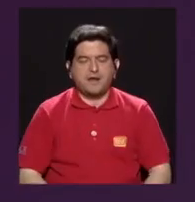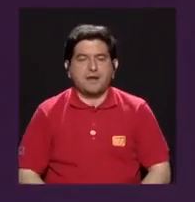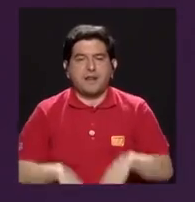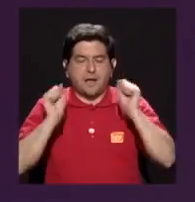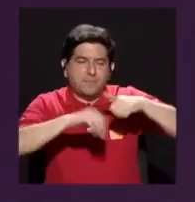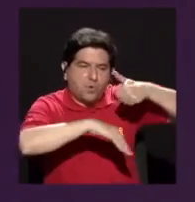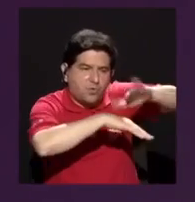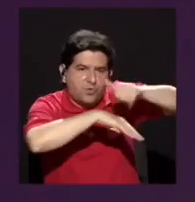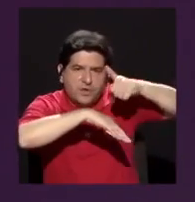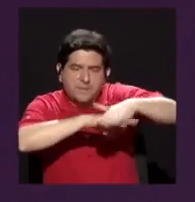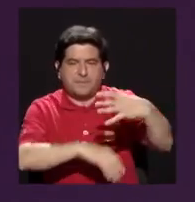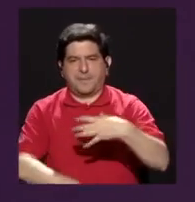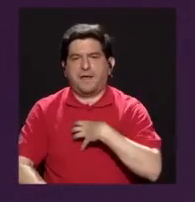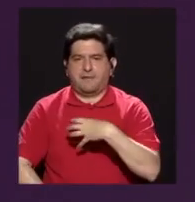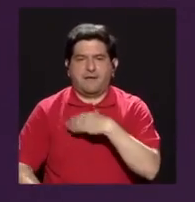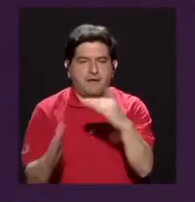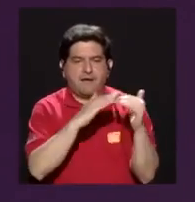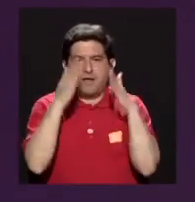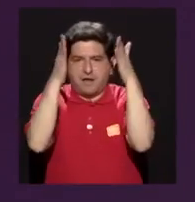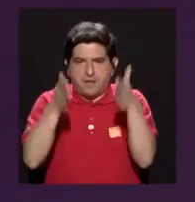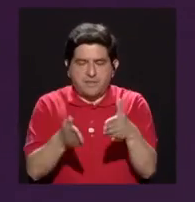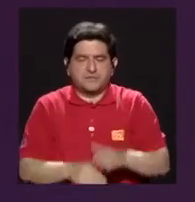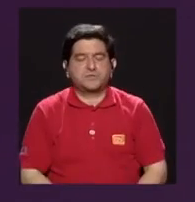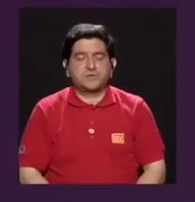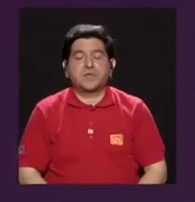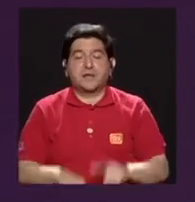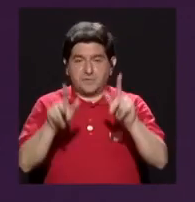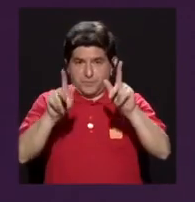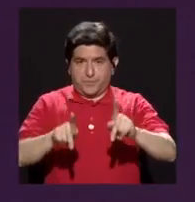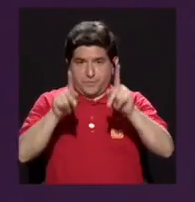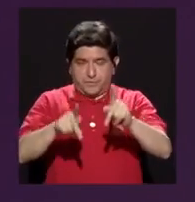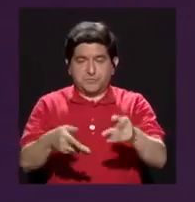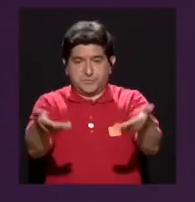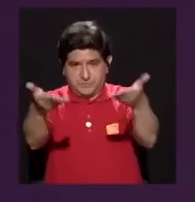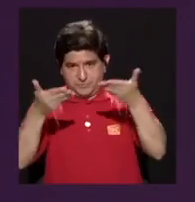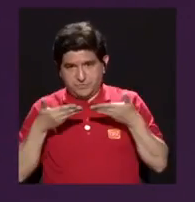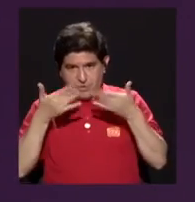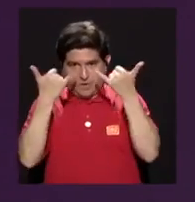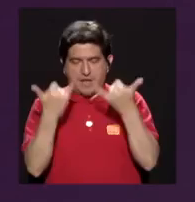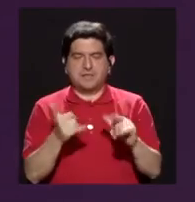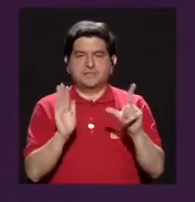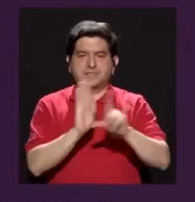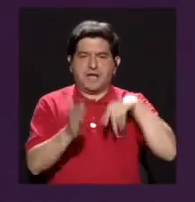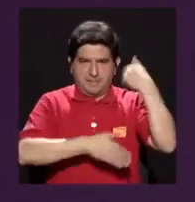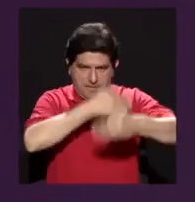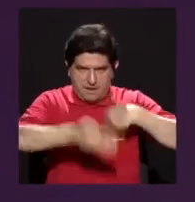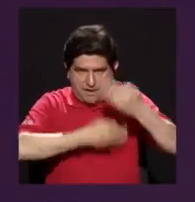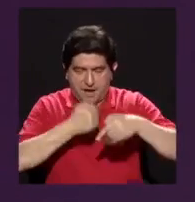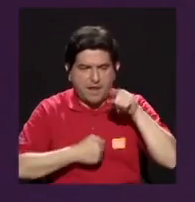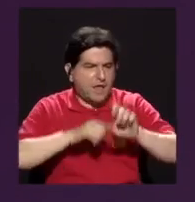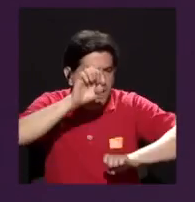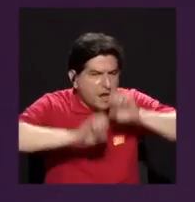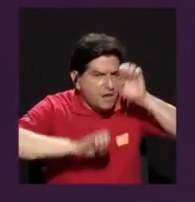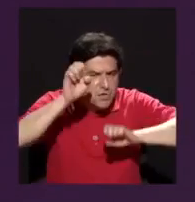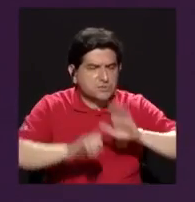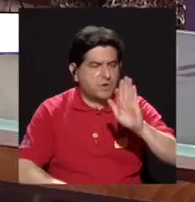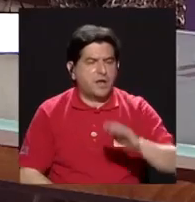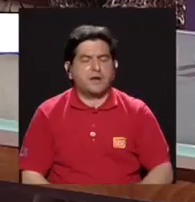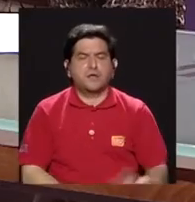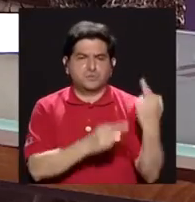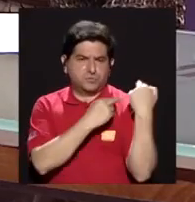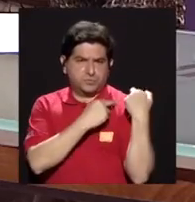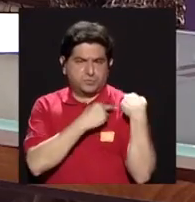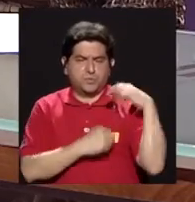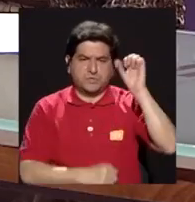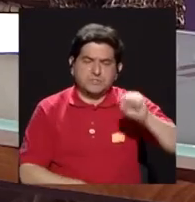permitirles estas quejas que la ciudadanía nos tramita ya a nivel legal para que ellos valoren según sus competencias